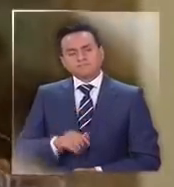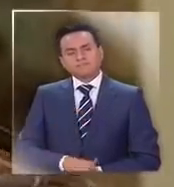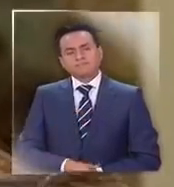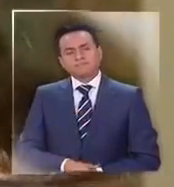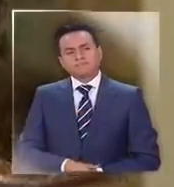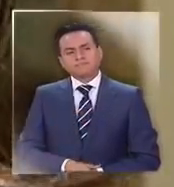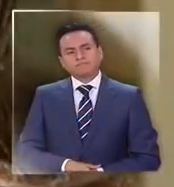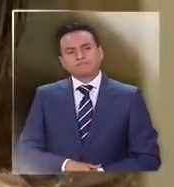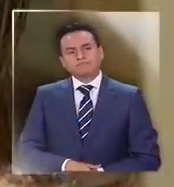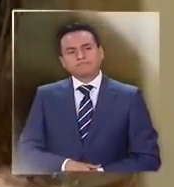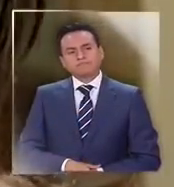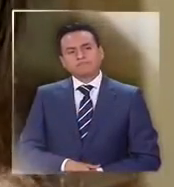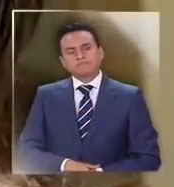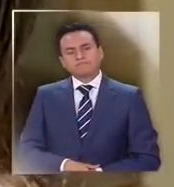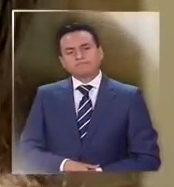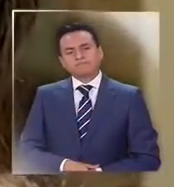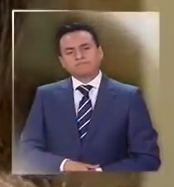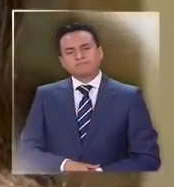Y